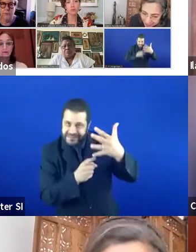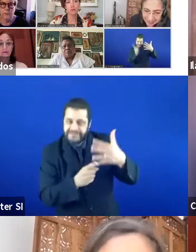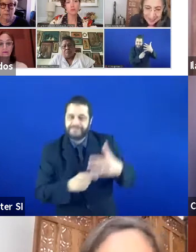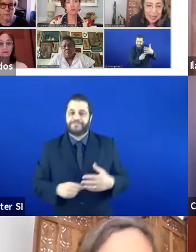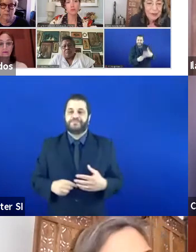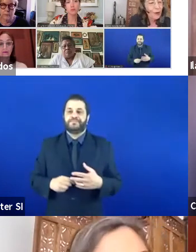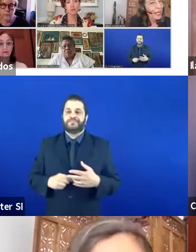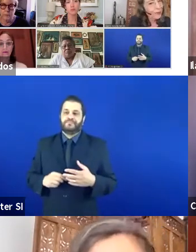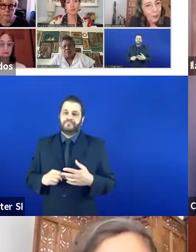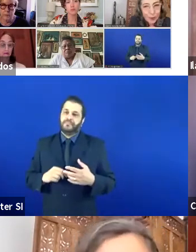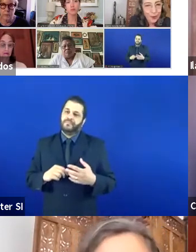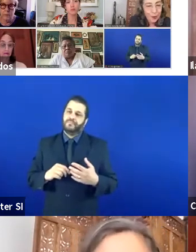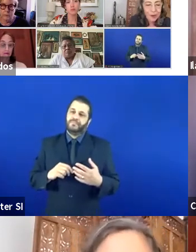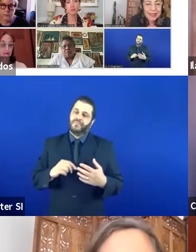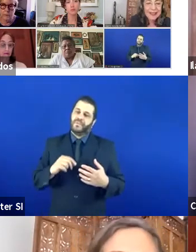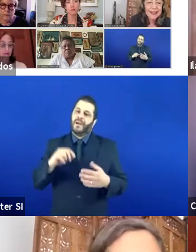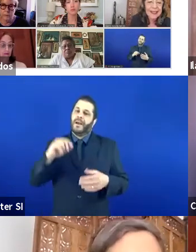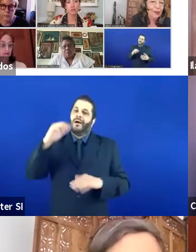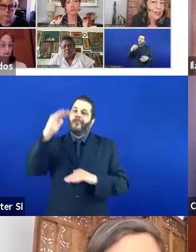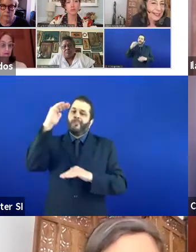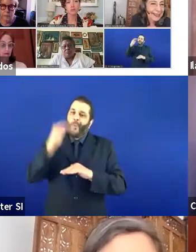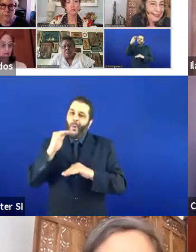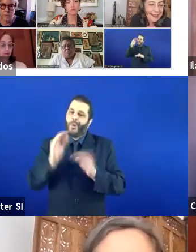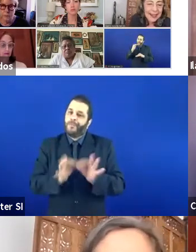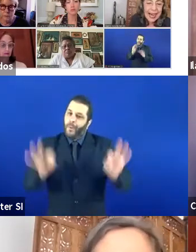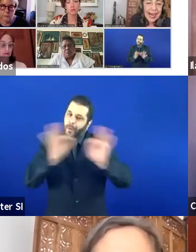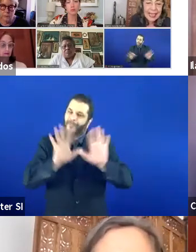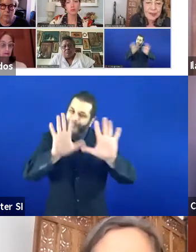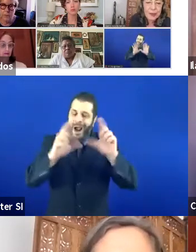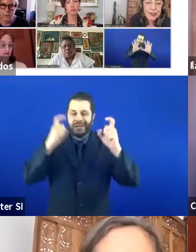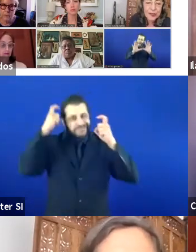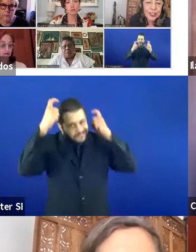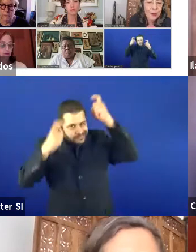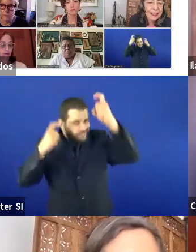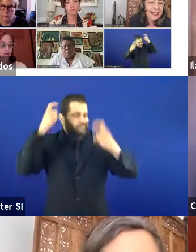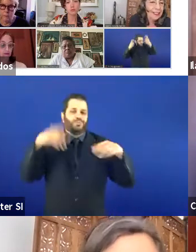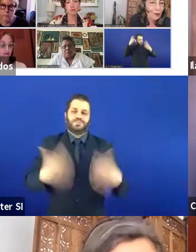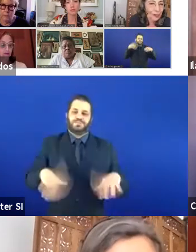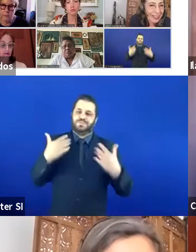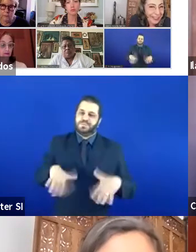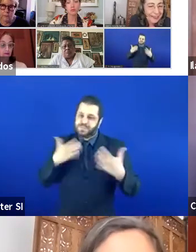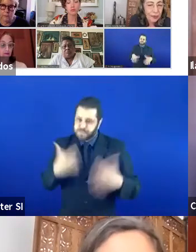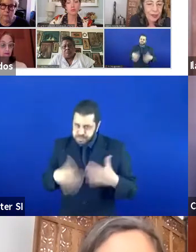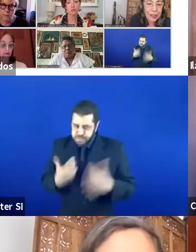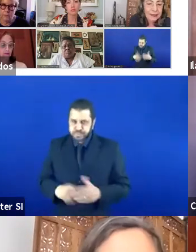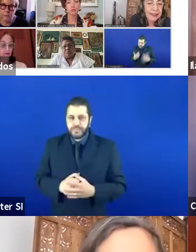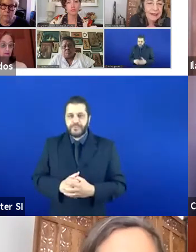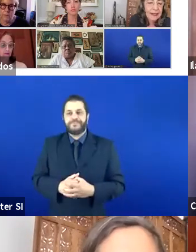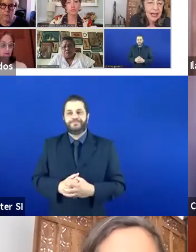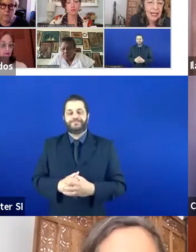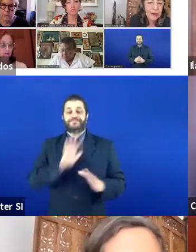importancia, pero es muy preocupante la tolerancia a expresiones políticas contrarias a los